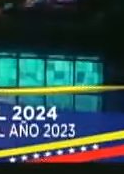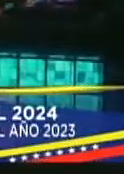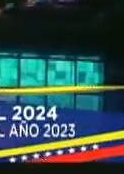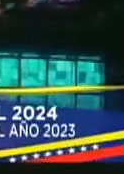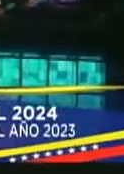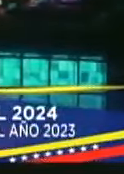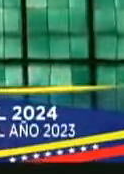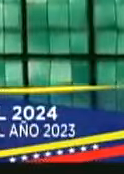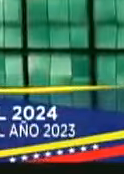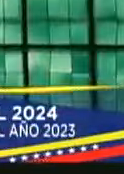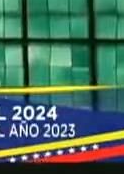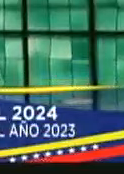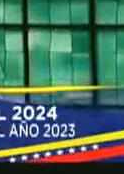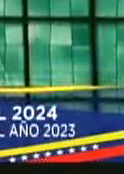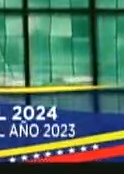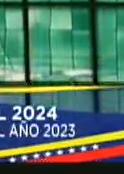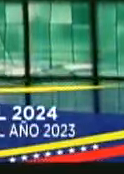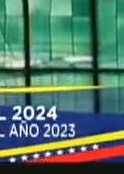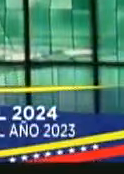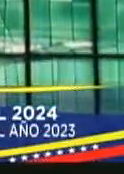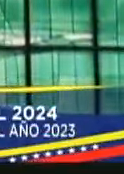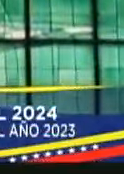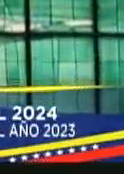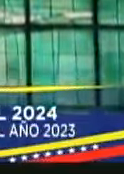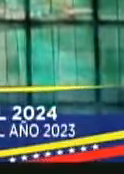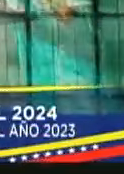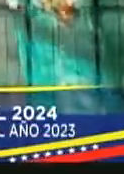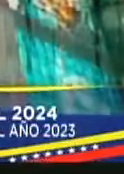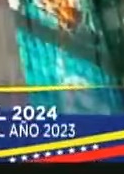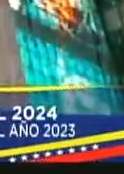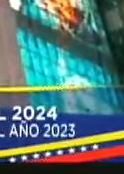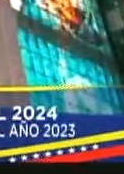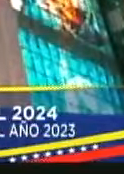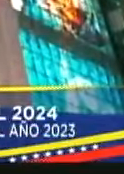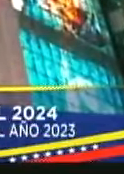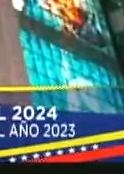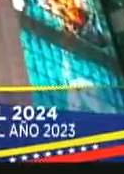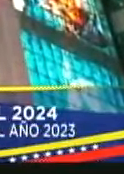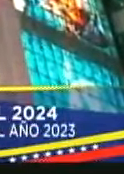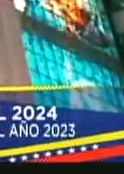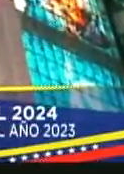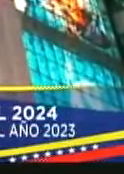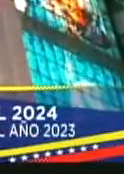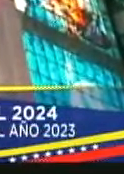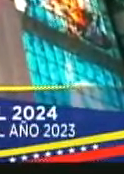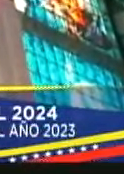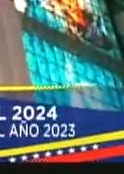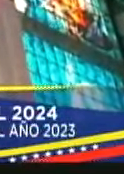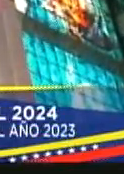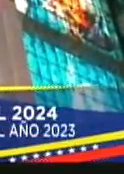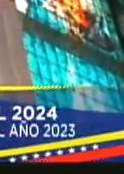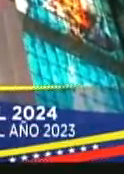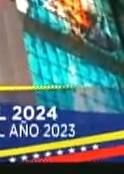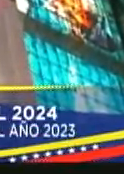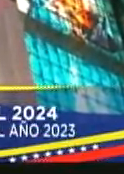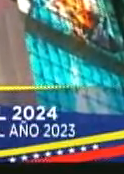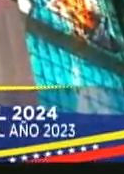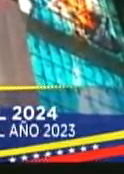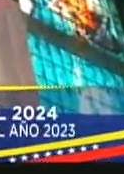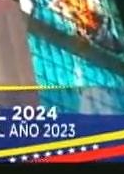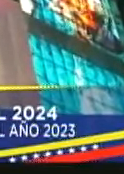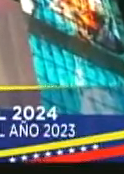magistrada y expresidenta Gladys Gutiérrez. El Poder Judicial renueva su propósito para seguir tributando al país. No ha